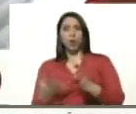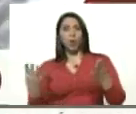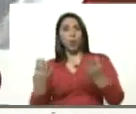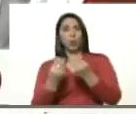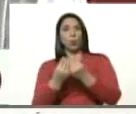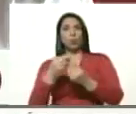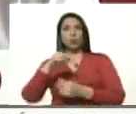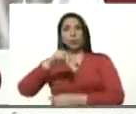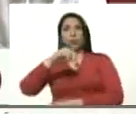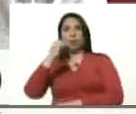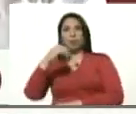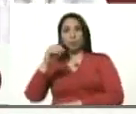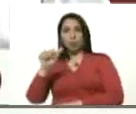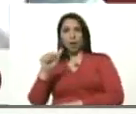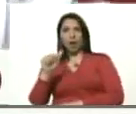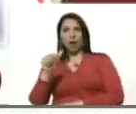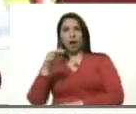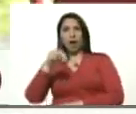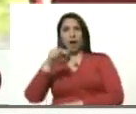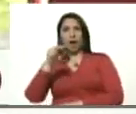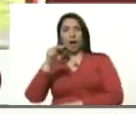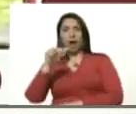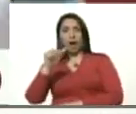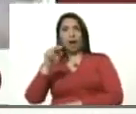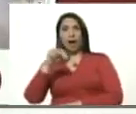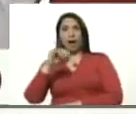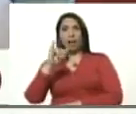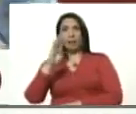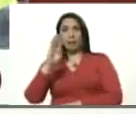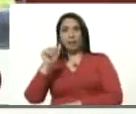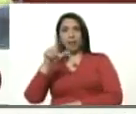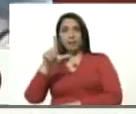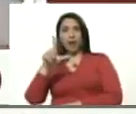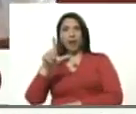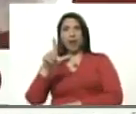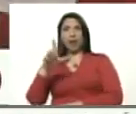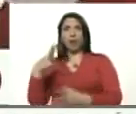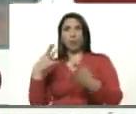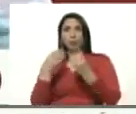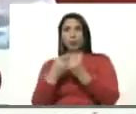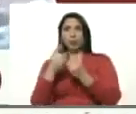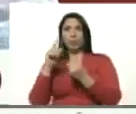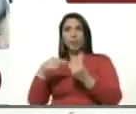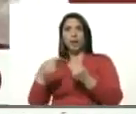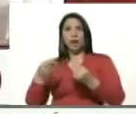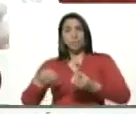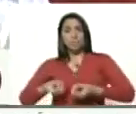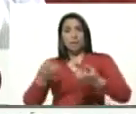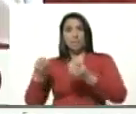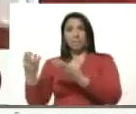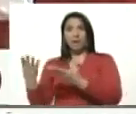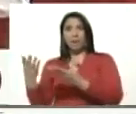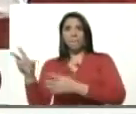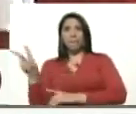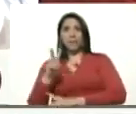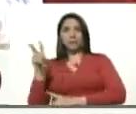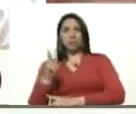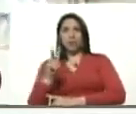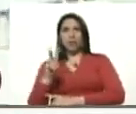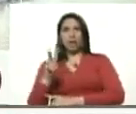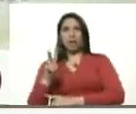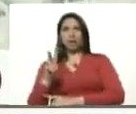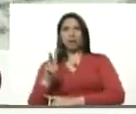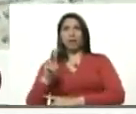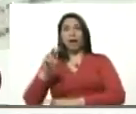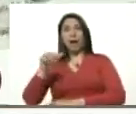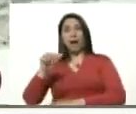va Aníbal, porque la familia Nasoa ha sido pródiga en darle a Venezuela referentes culturales, y Aníbal